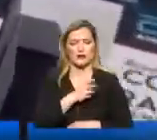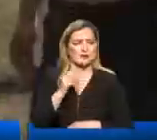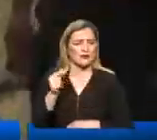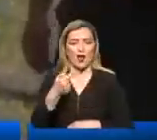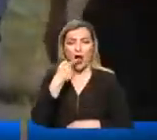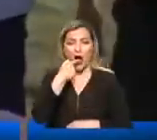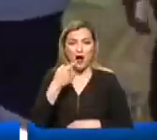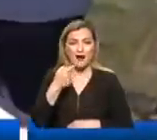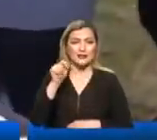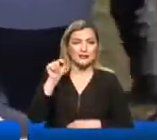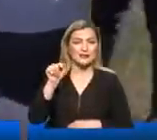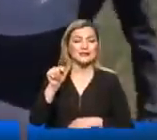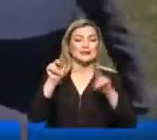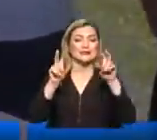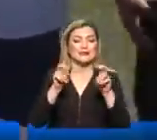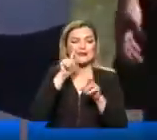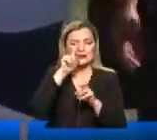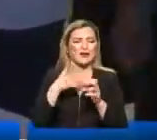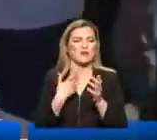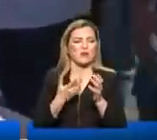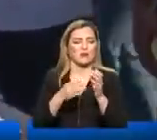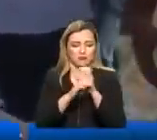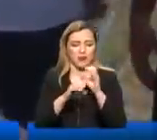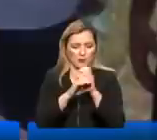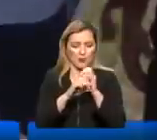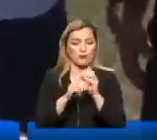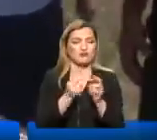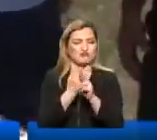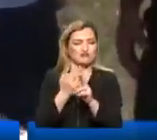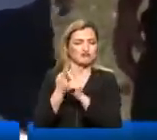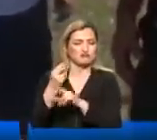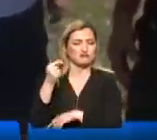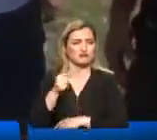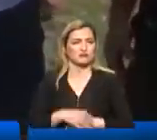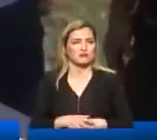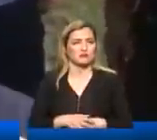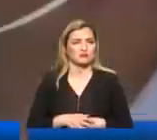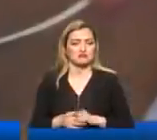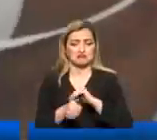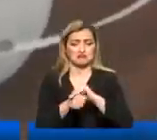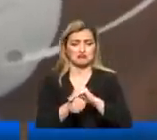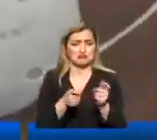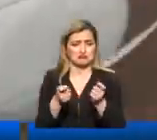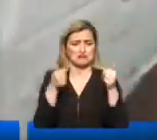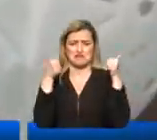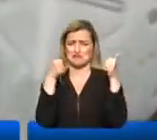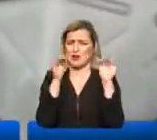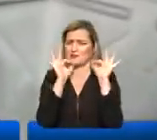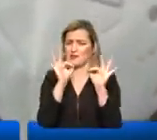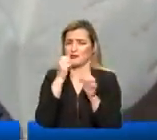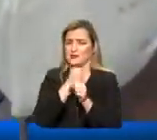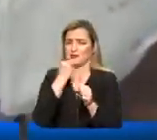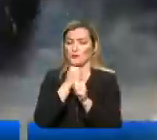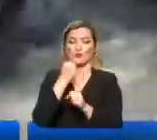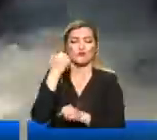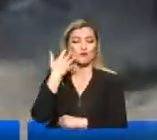coronavirus. A decir de las autoridades, en Galápagos se ha manejado adecuadamente la emergencia sanitaria. Por ello, trabajan para que